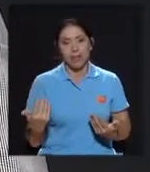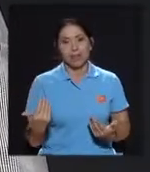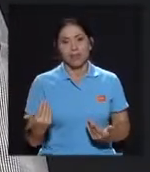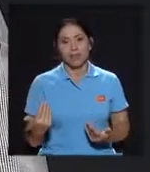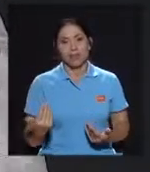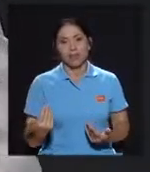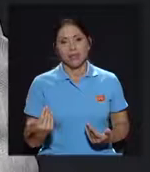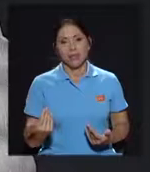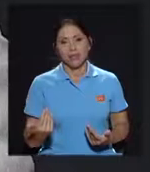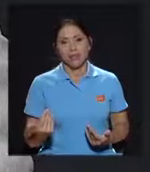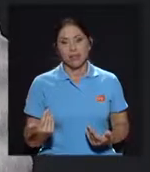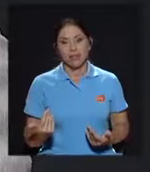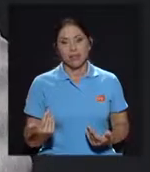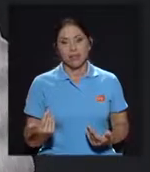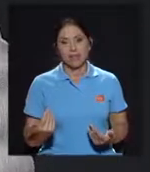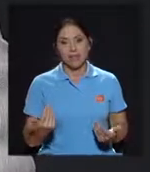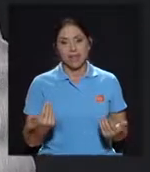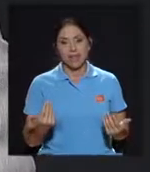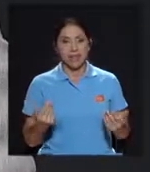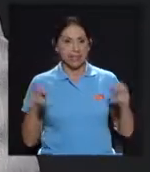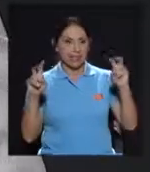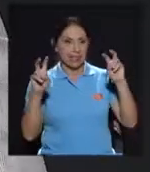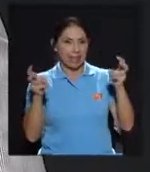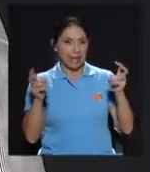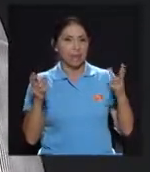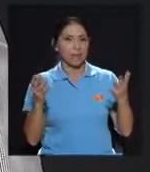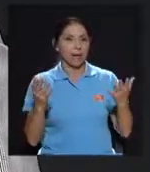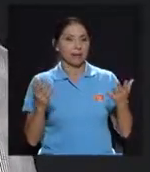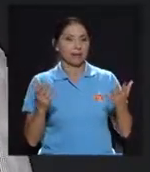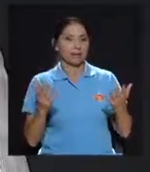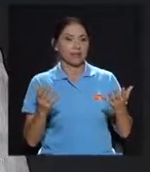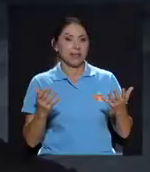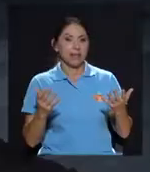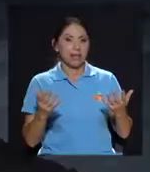de un dt más parásito